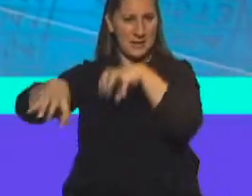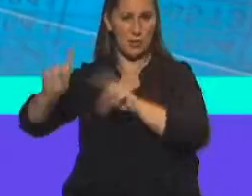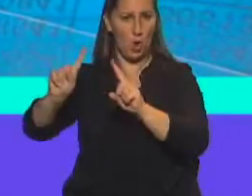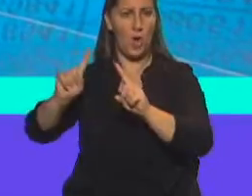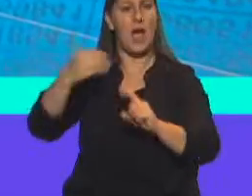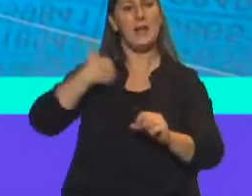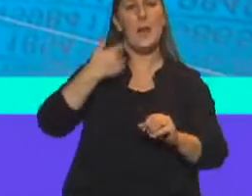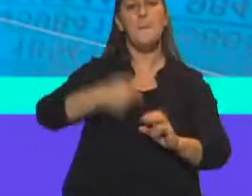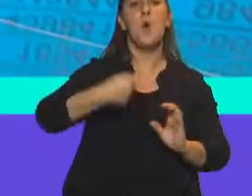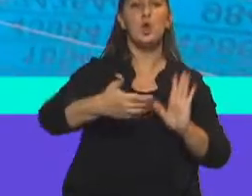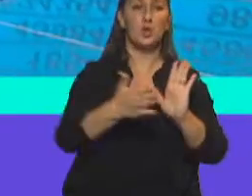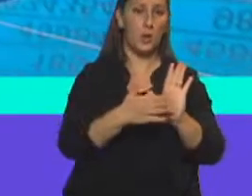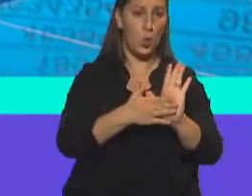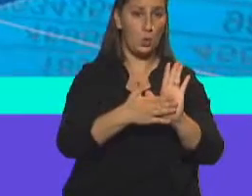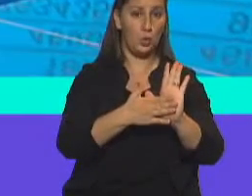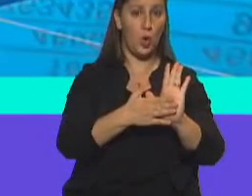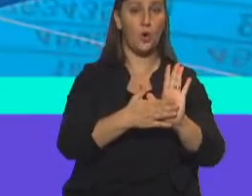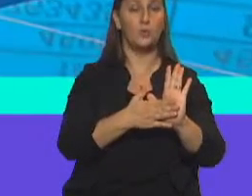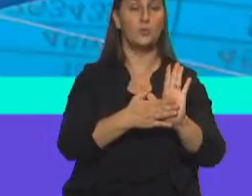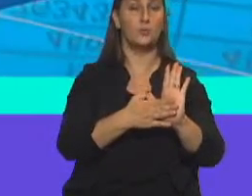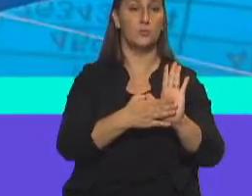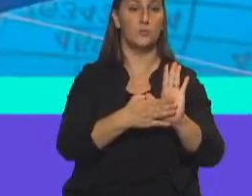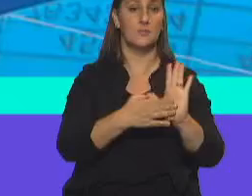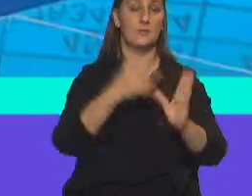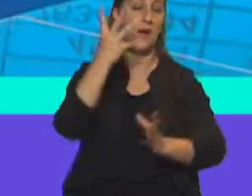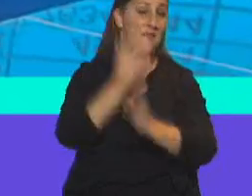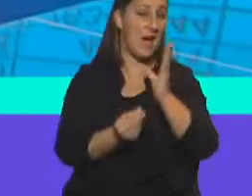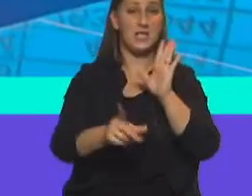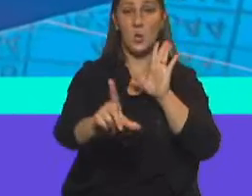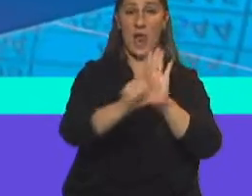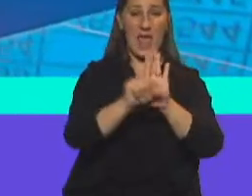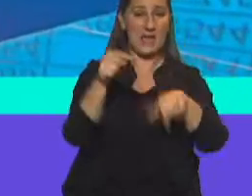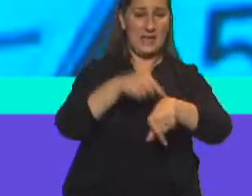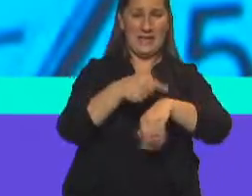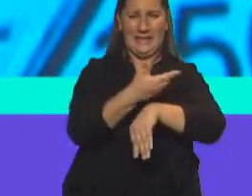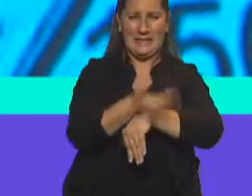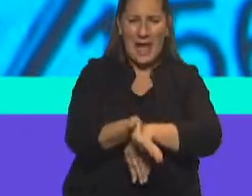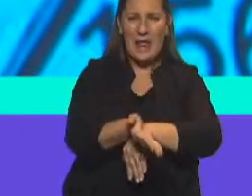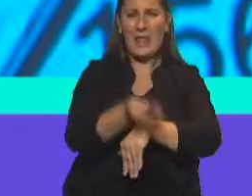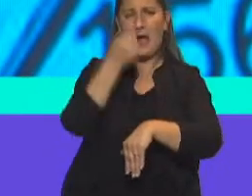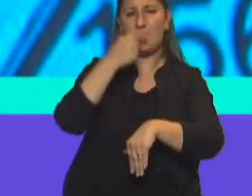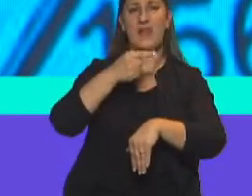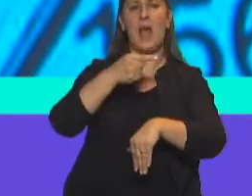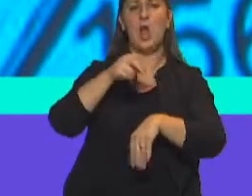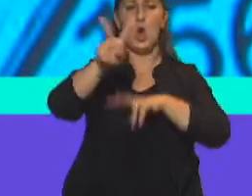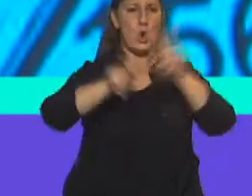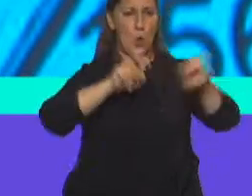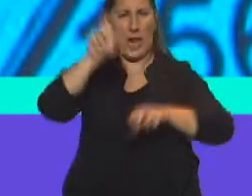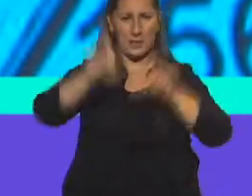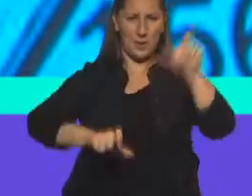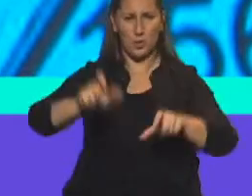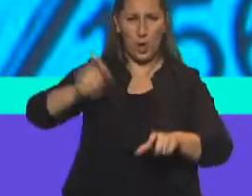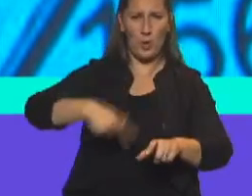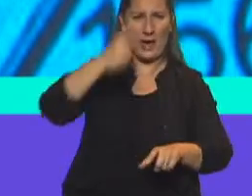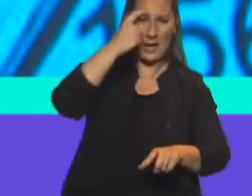con lo del monotributo, que es la corrección de un error, de una ley que salió tarde y que finalmente terminó cobrándole a los monotributistas de